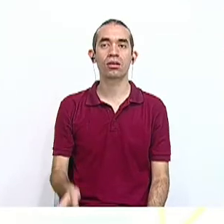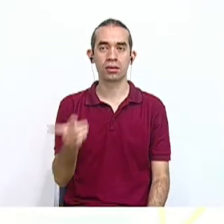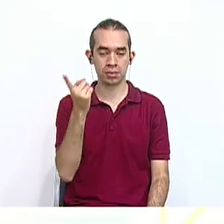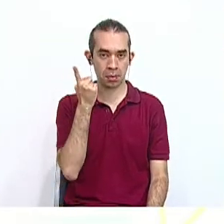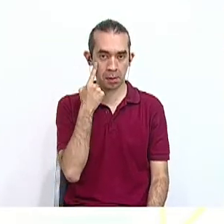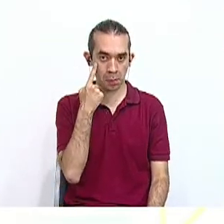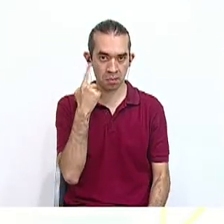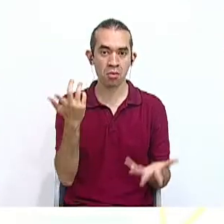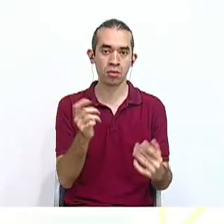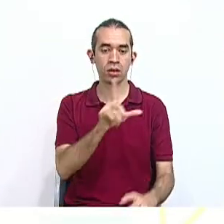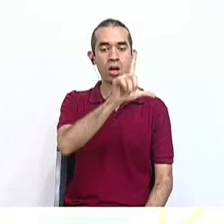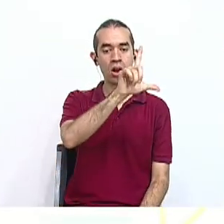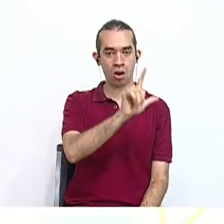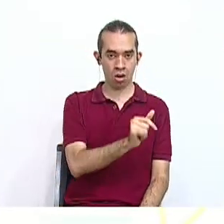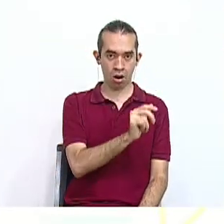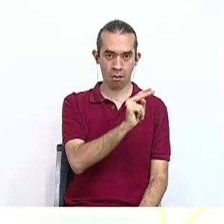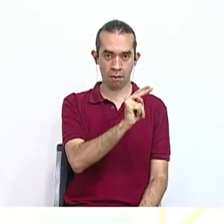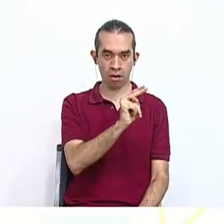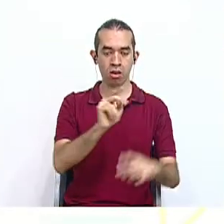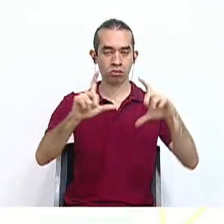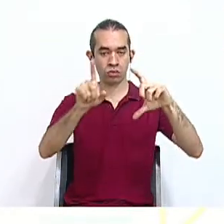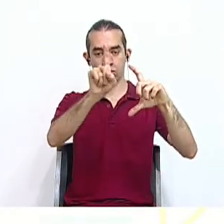Logaritmo de 1/3 es igual a menos